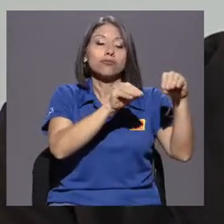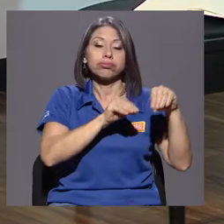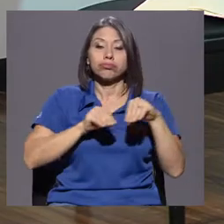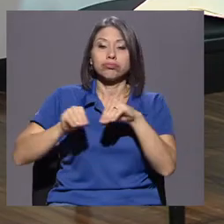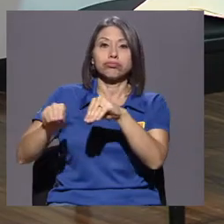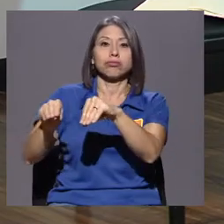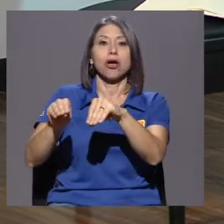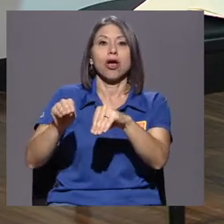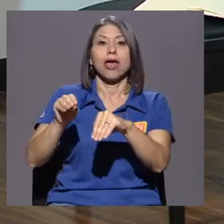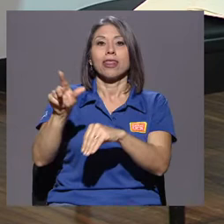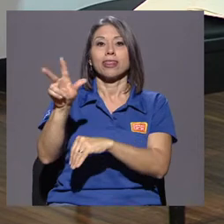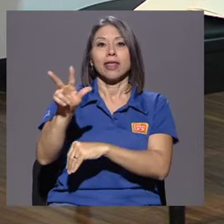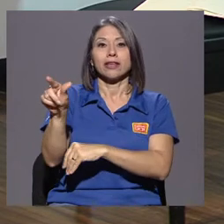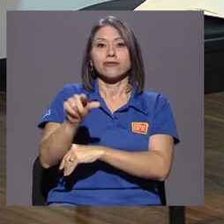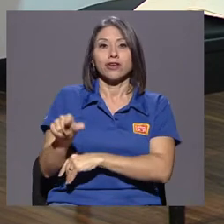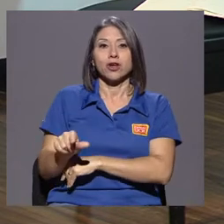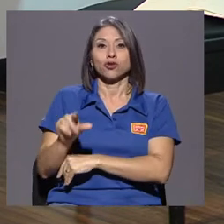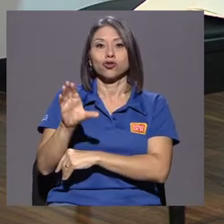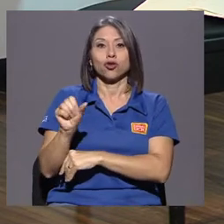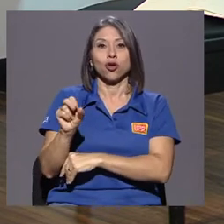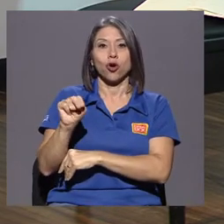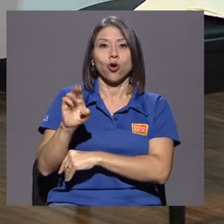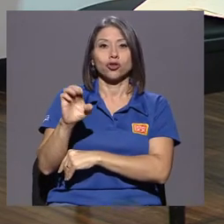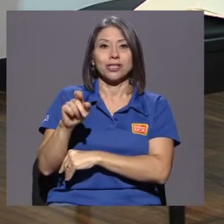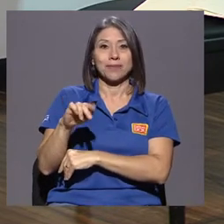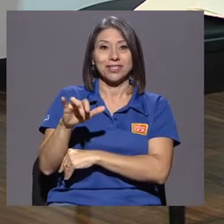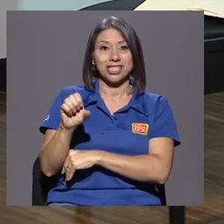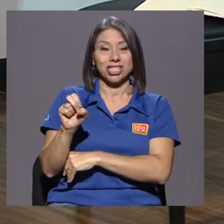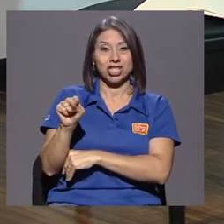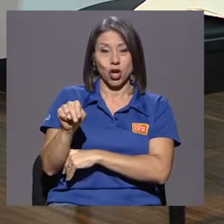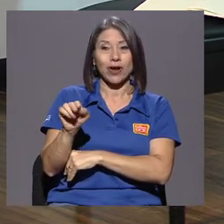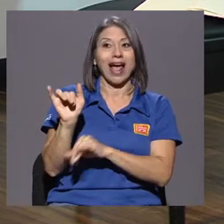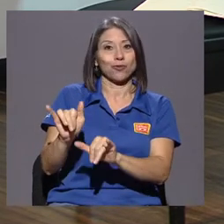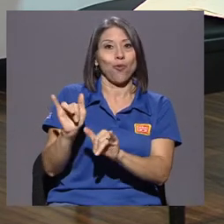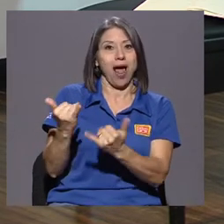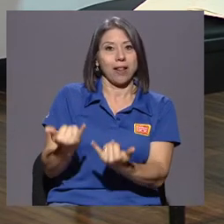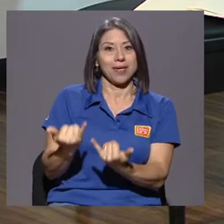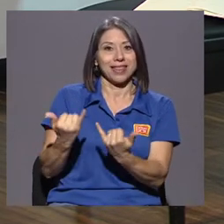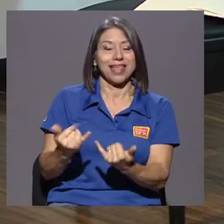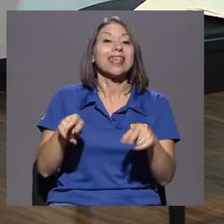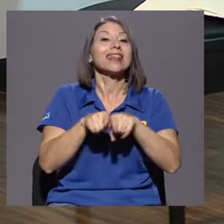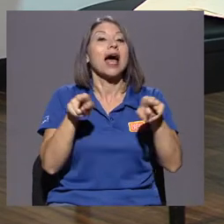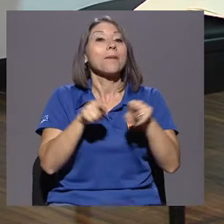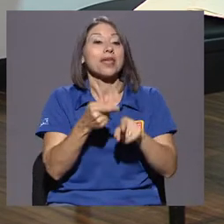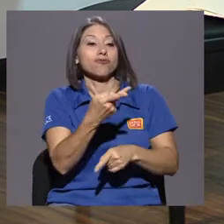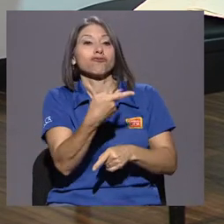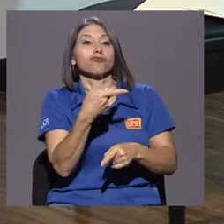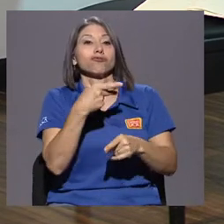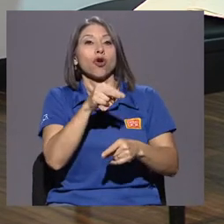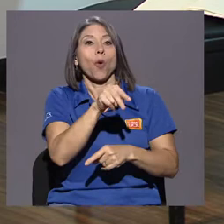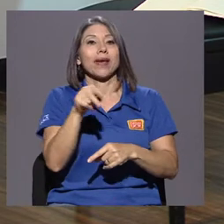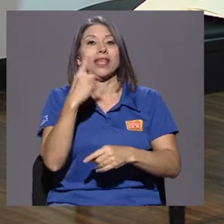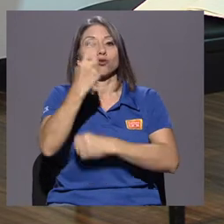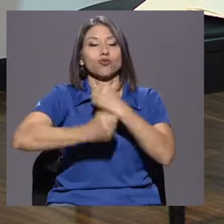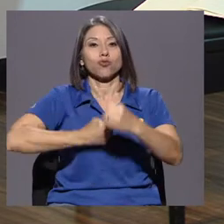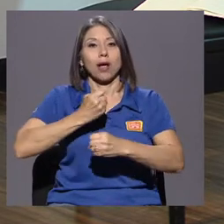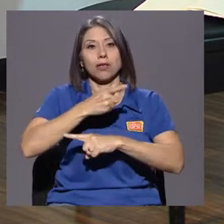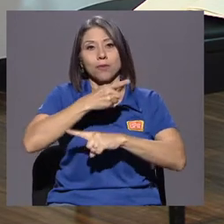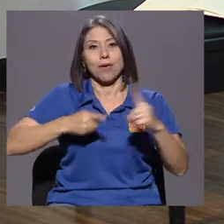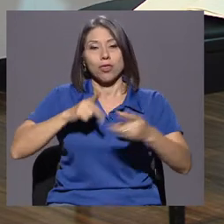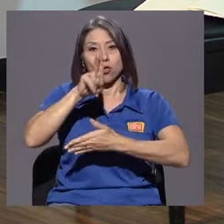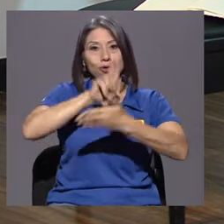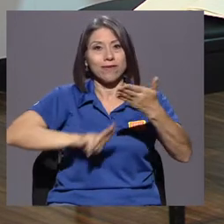tres ríos donde está actualmente y fuimos compañeros un año y medio de universidad fueron fuimos compañeros